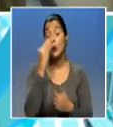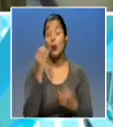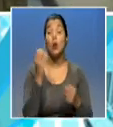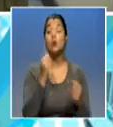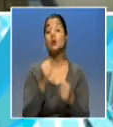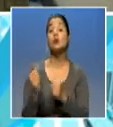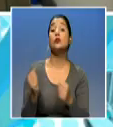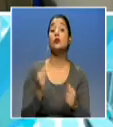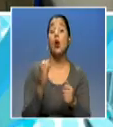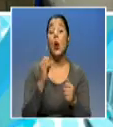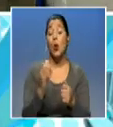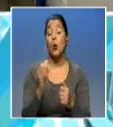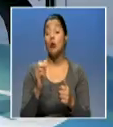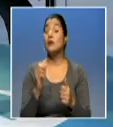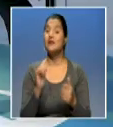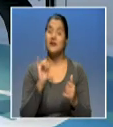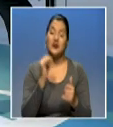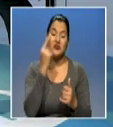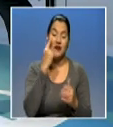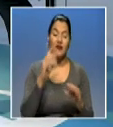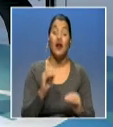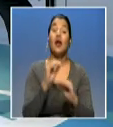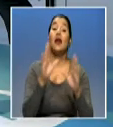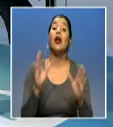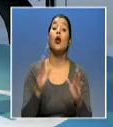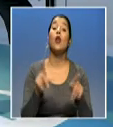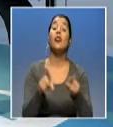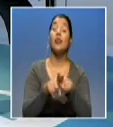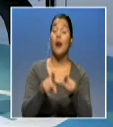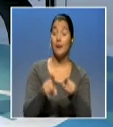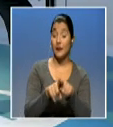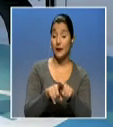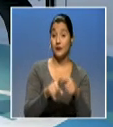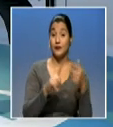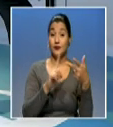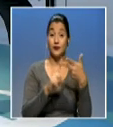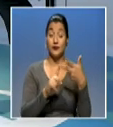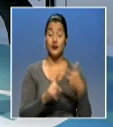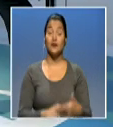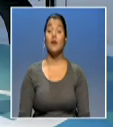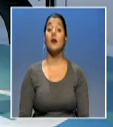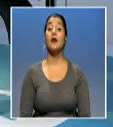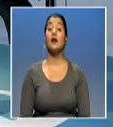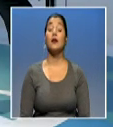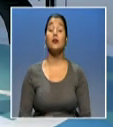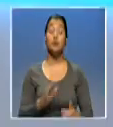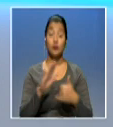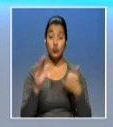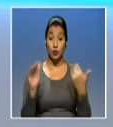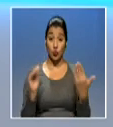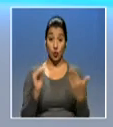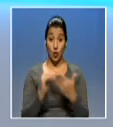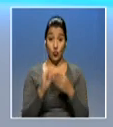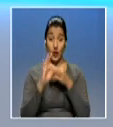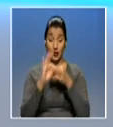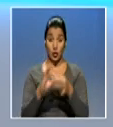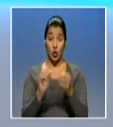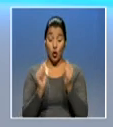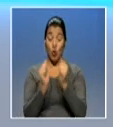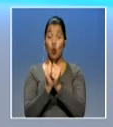pareciera algo más que evidente. Tercer punto, todo giró en torno al